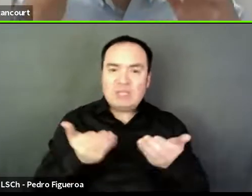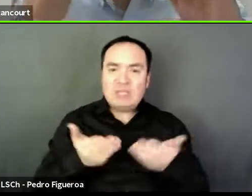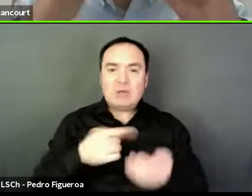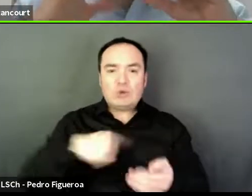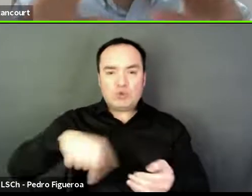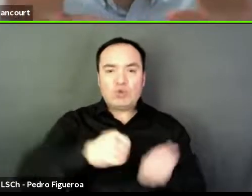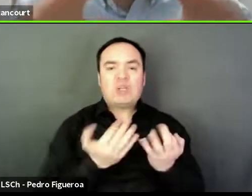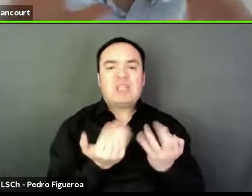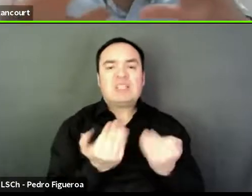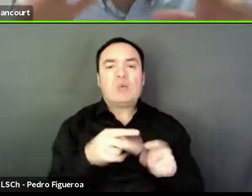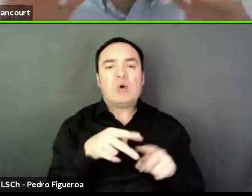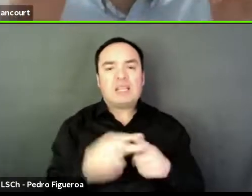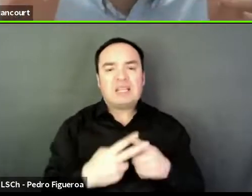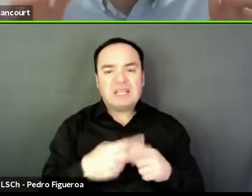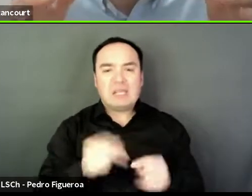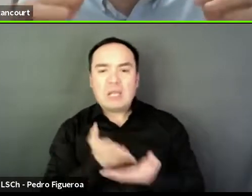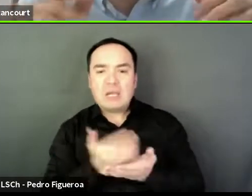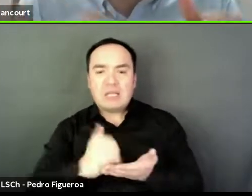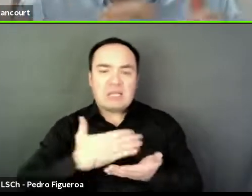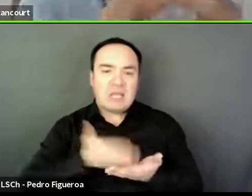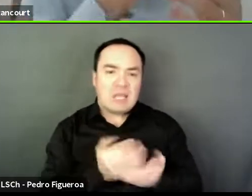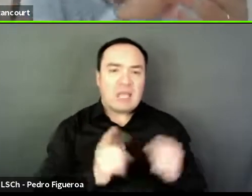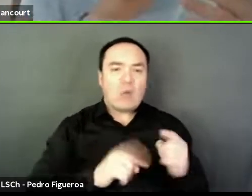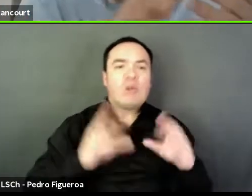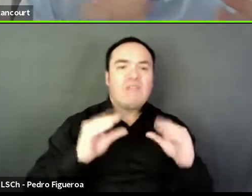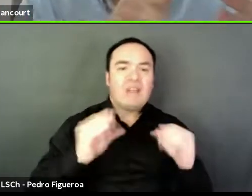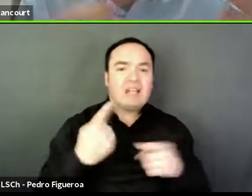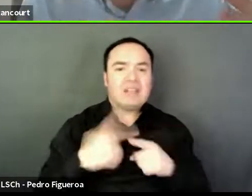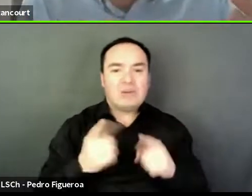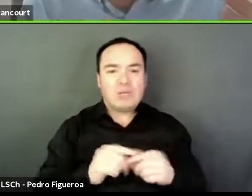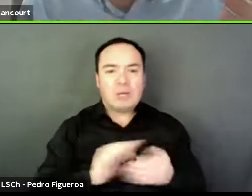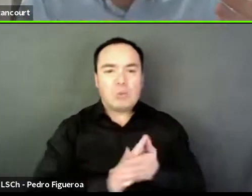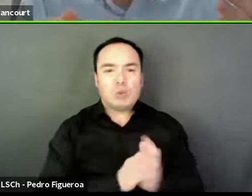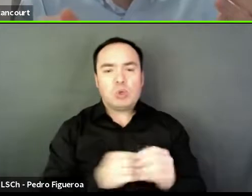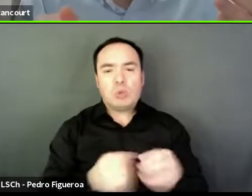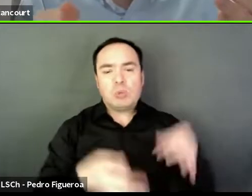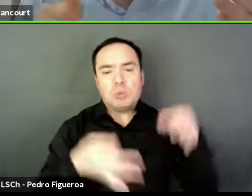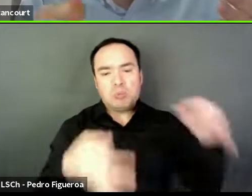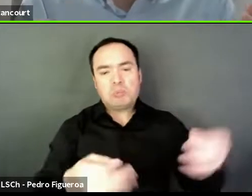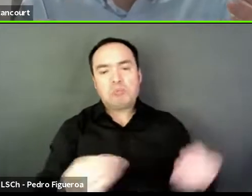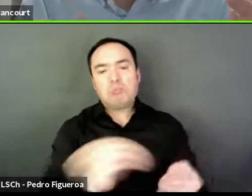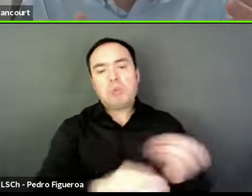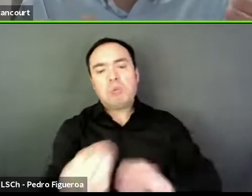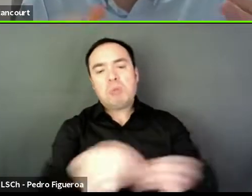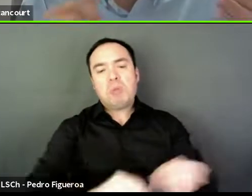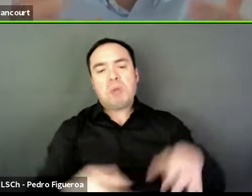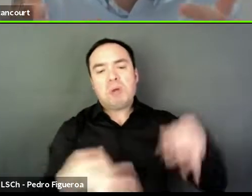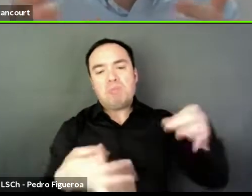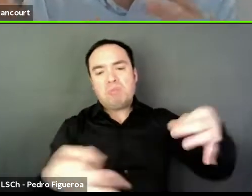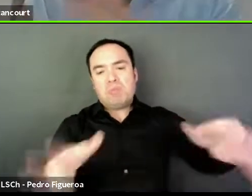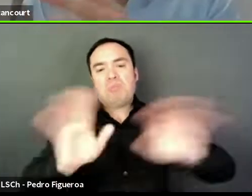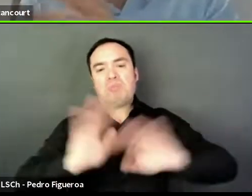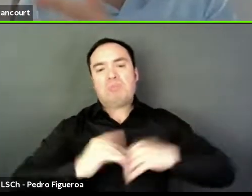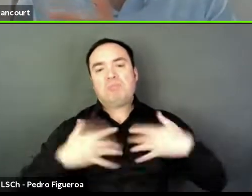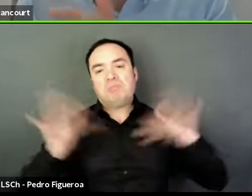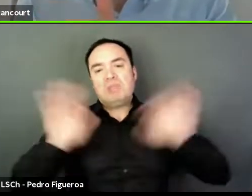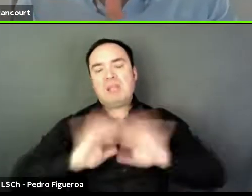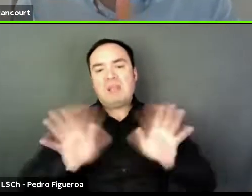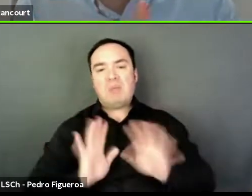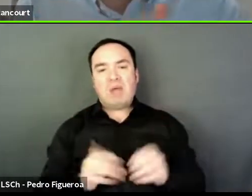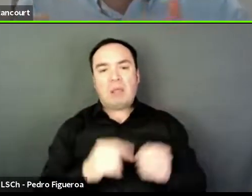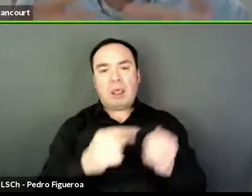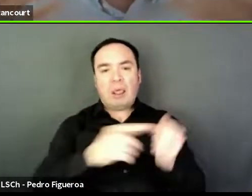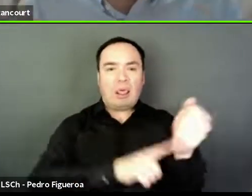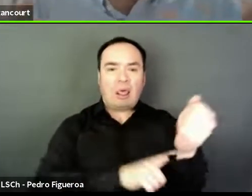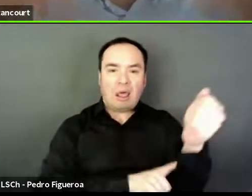que cumplen más blandas livianas que no se hacen los completar de repente un formulario muy largo lo veo nos pasa